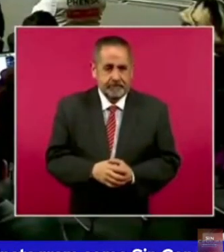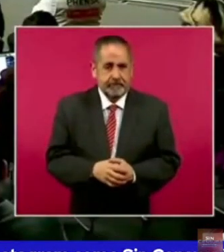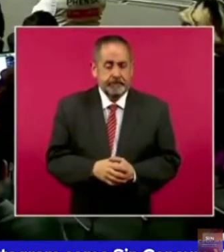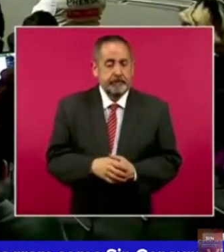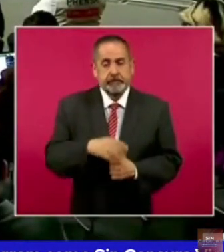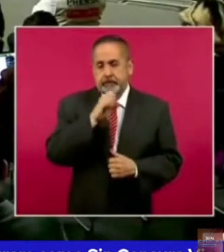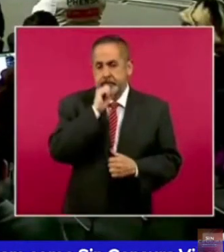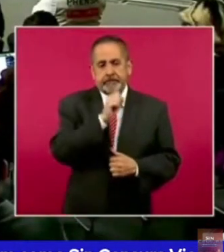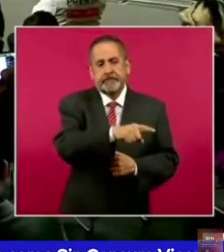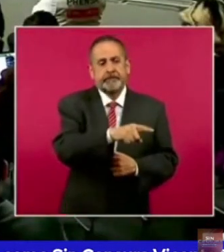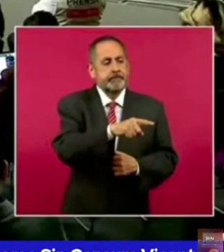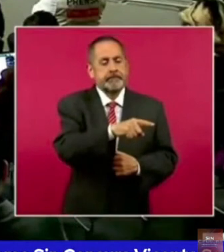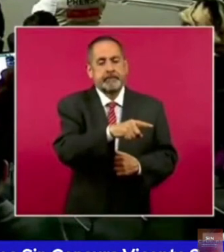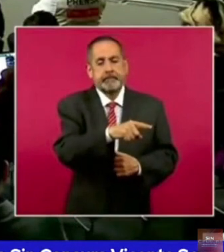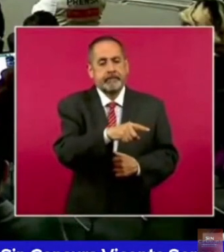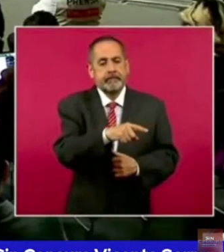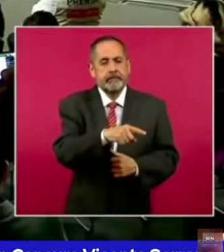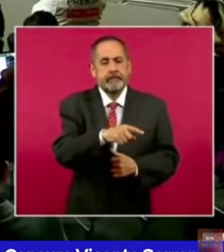de